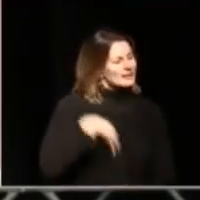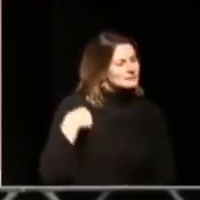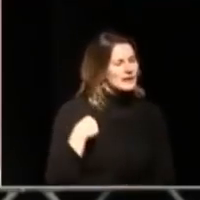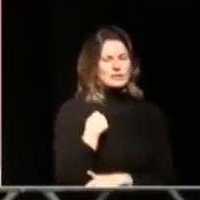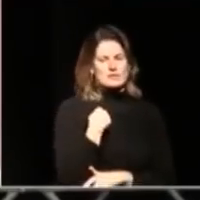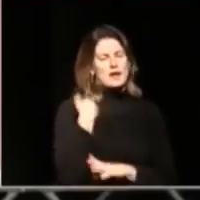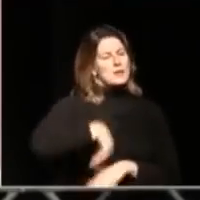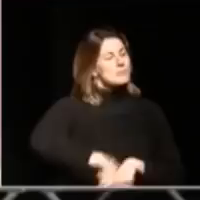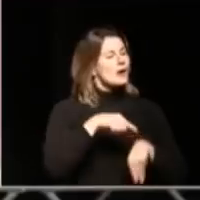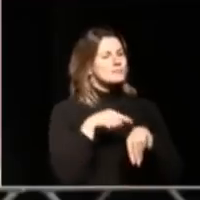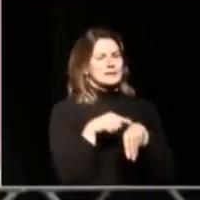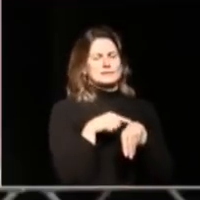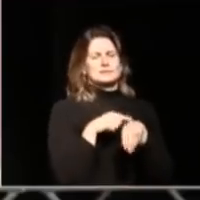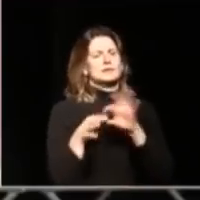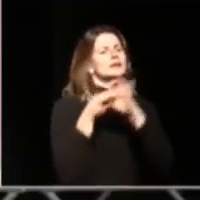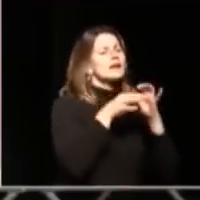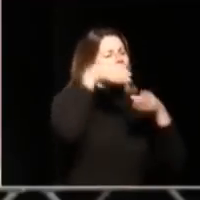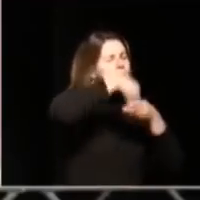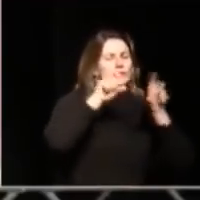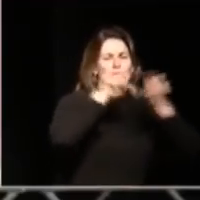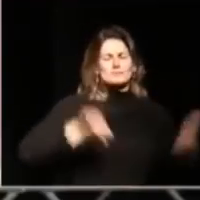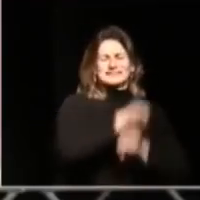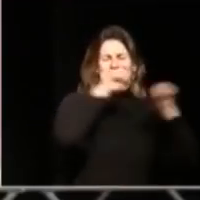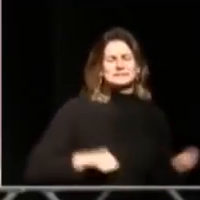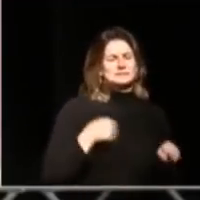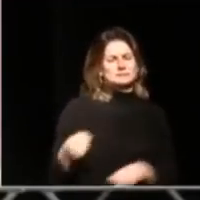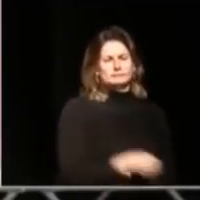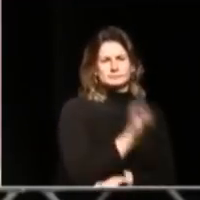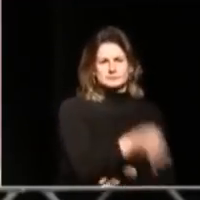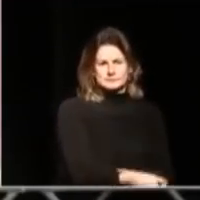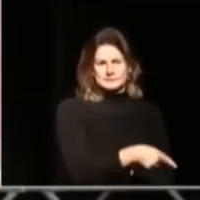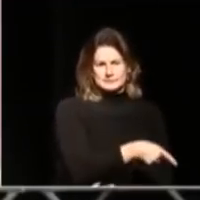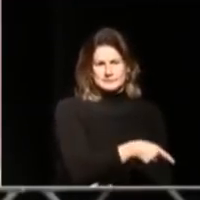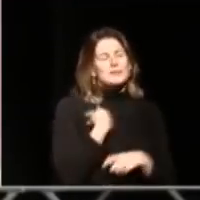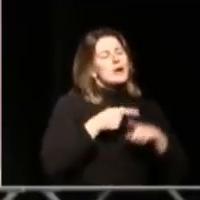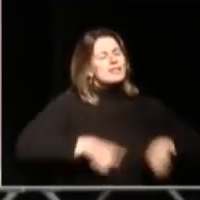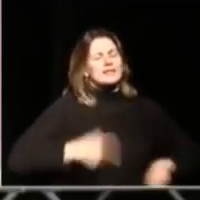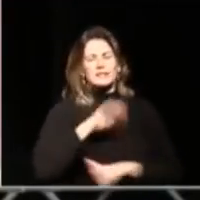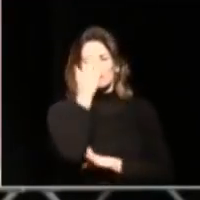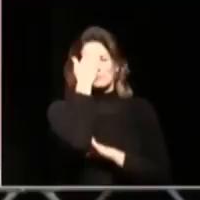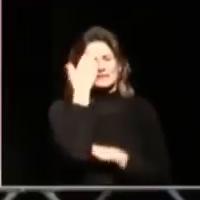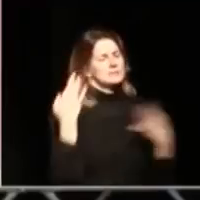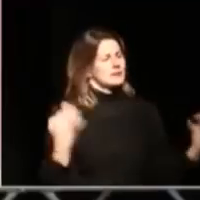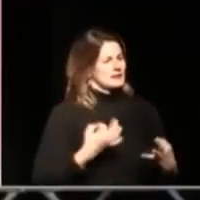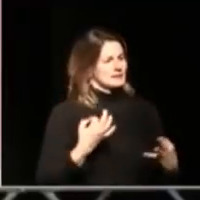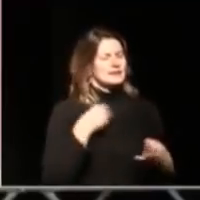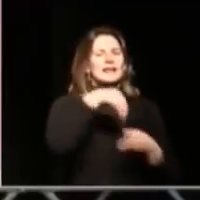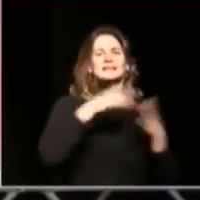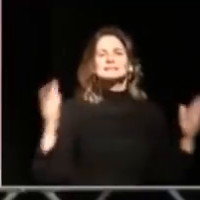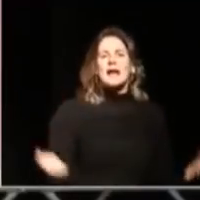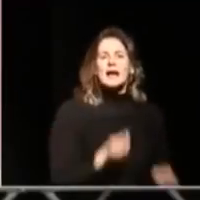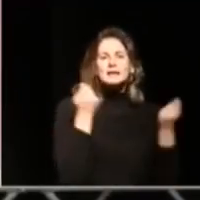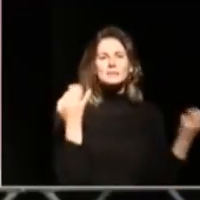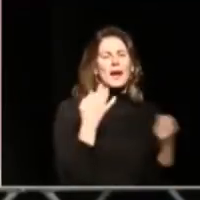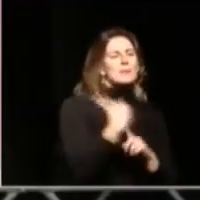al tiempo que se sientan en consejos de administración de las grandes empresas. La diferencia fundamental en esta campaña